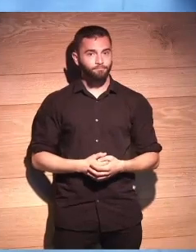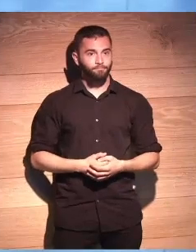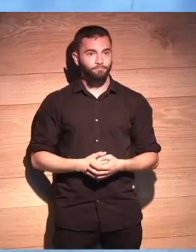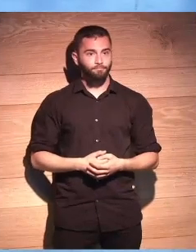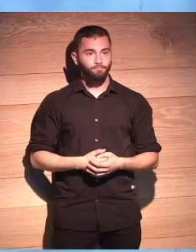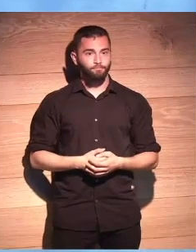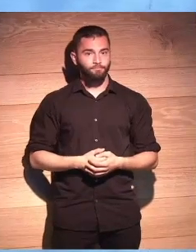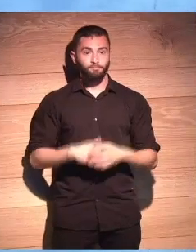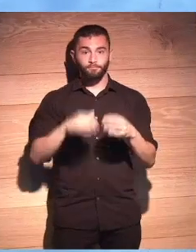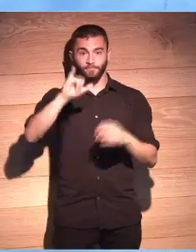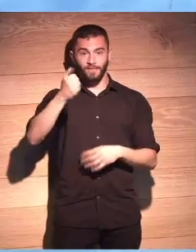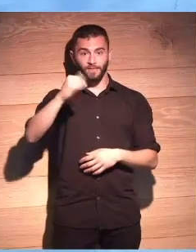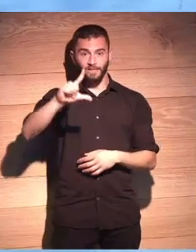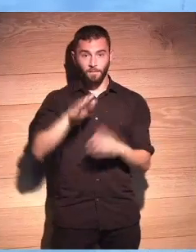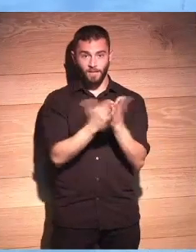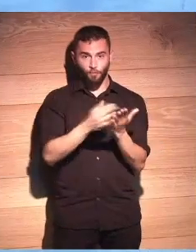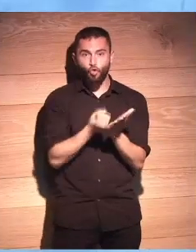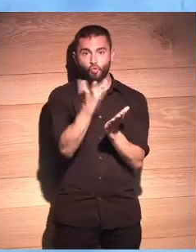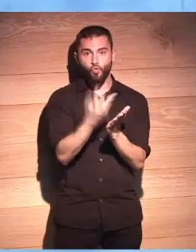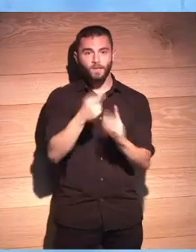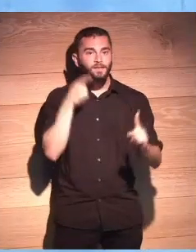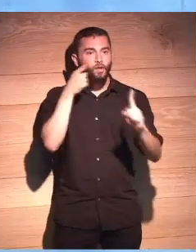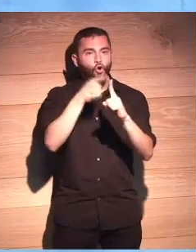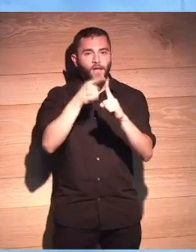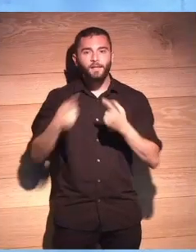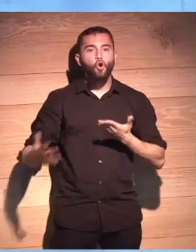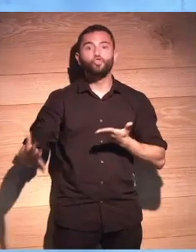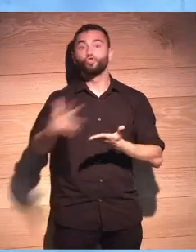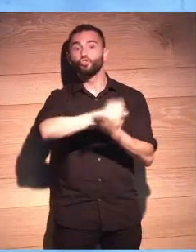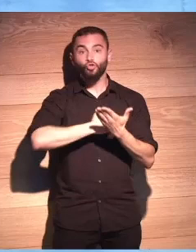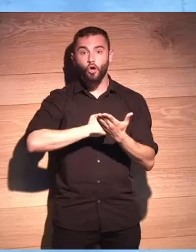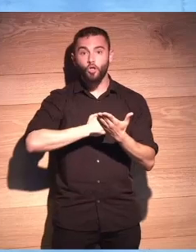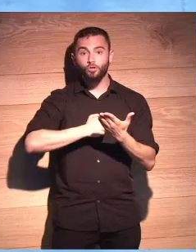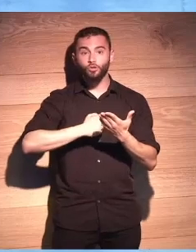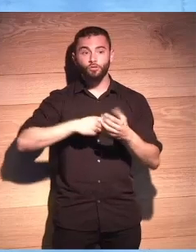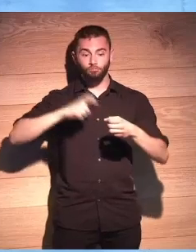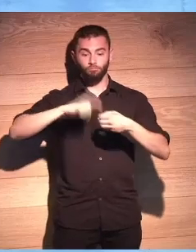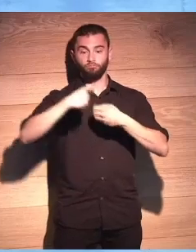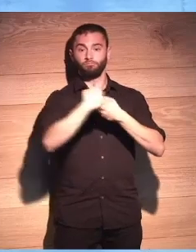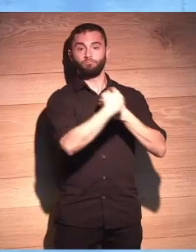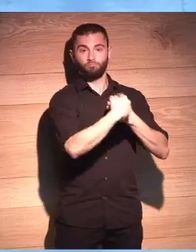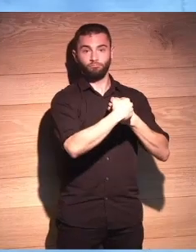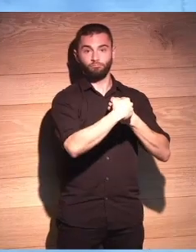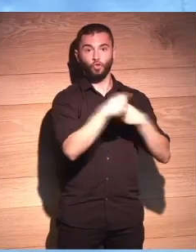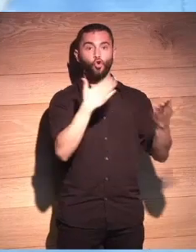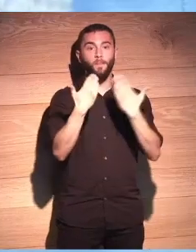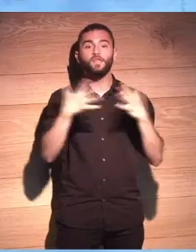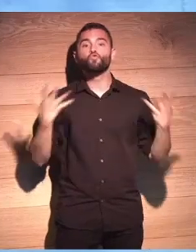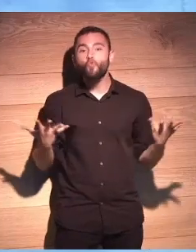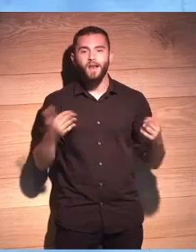Isabel cuenta en su libro que su objetivo es que todos vosotros participéis en la gran conversación del mundo.